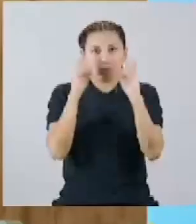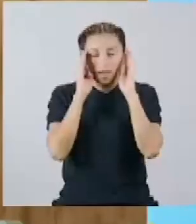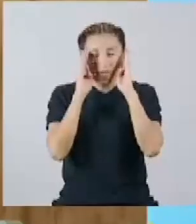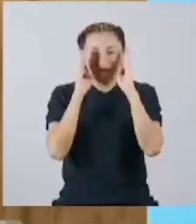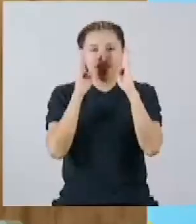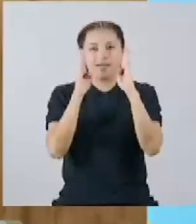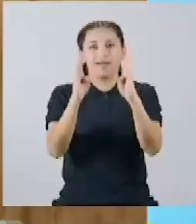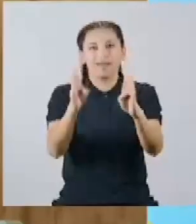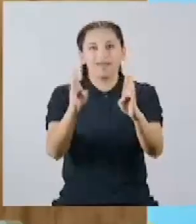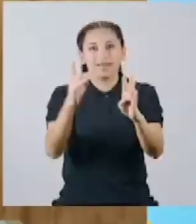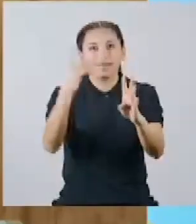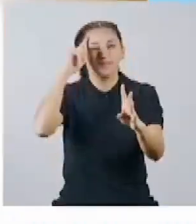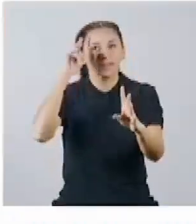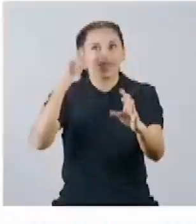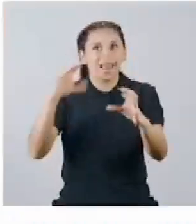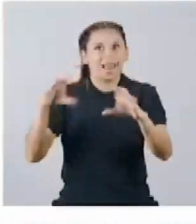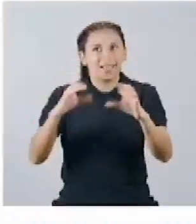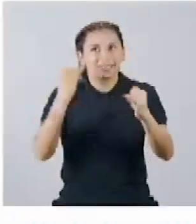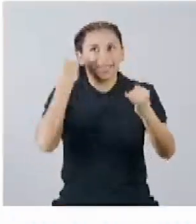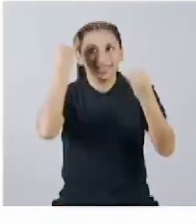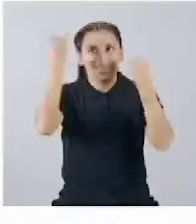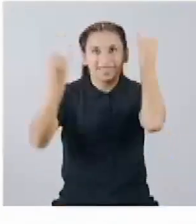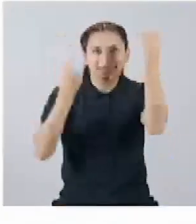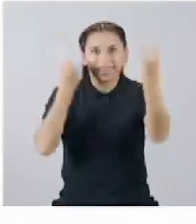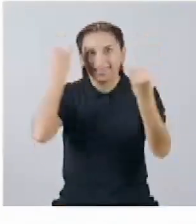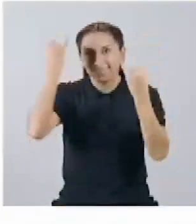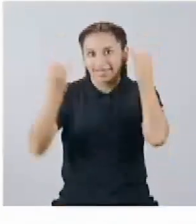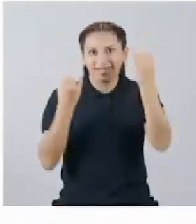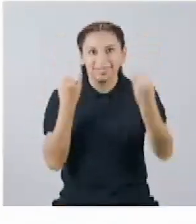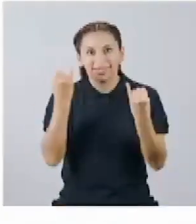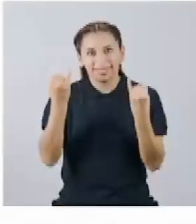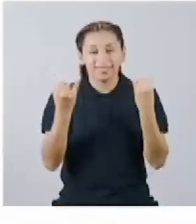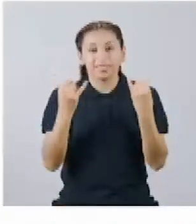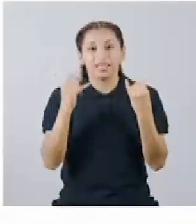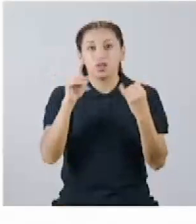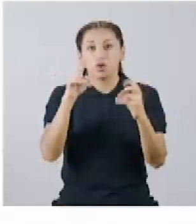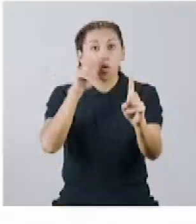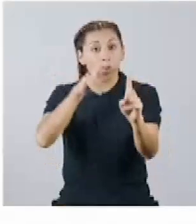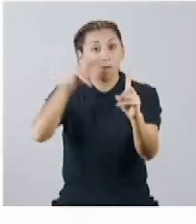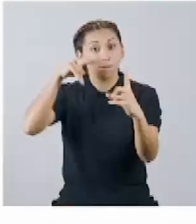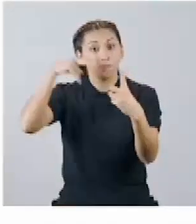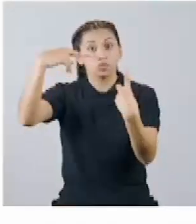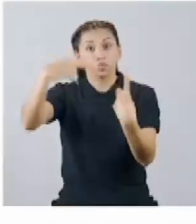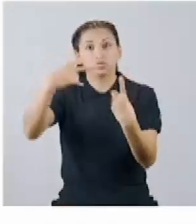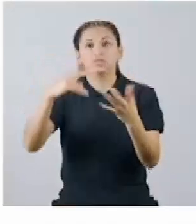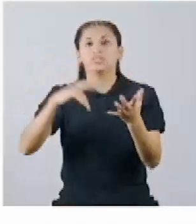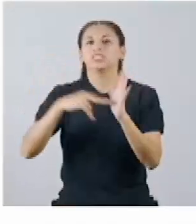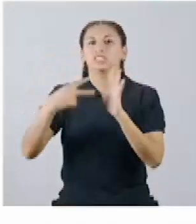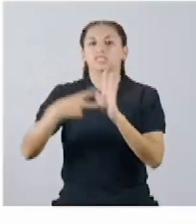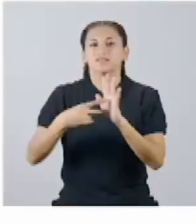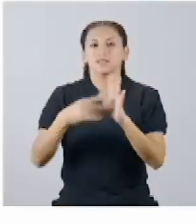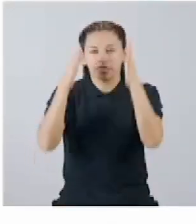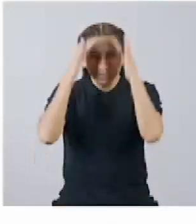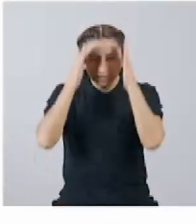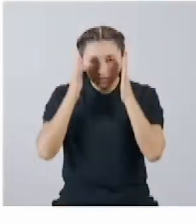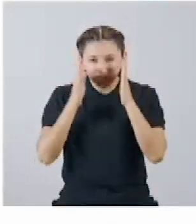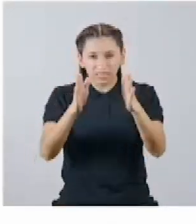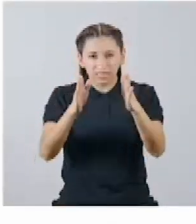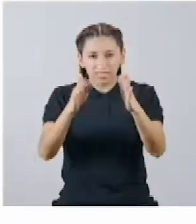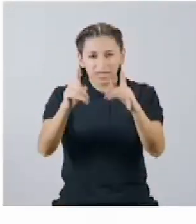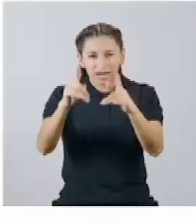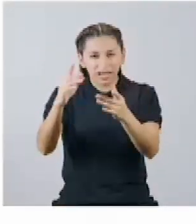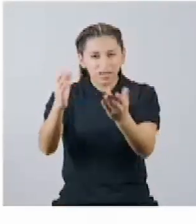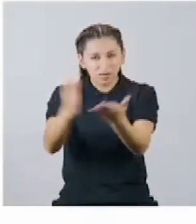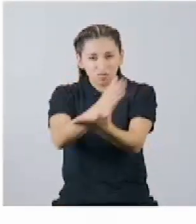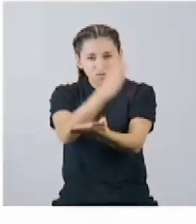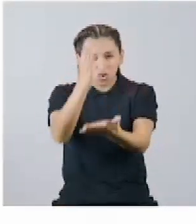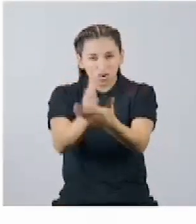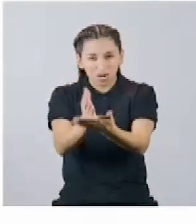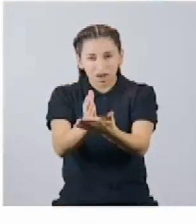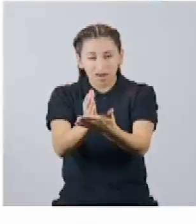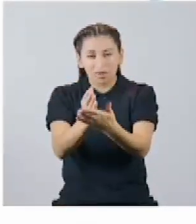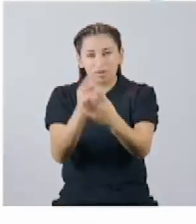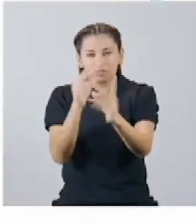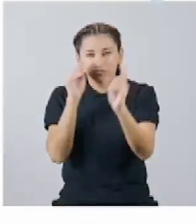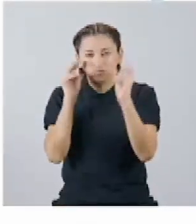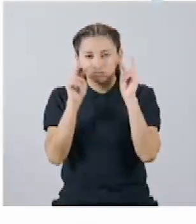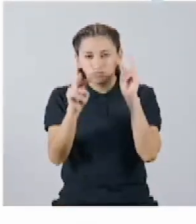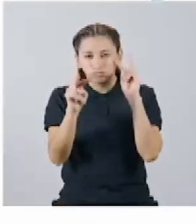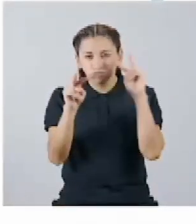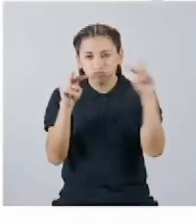para generar ideas. Definir un punto de vista nos permite centrarnos en el problema. Si no, correríamos el riesgo